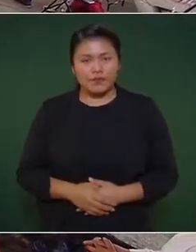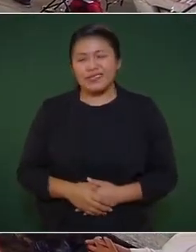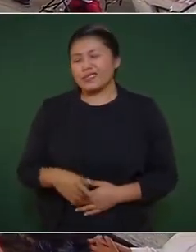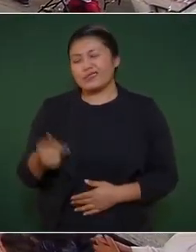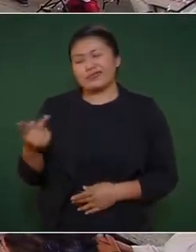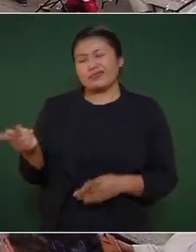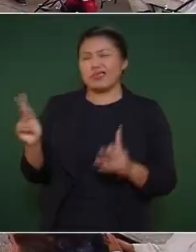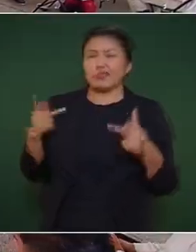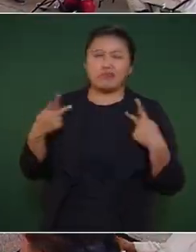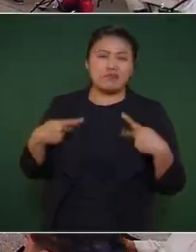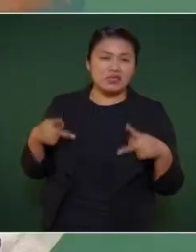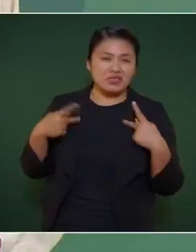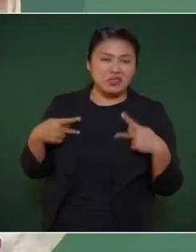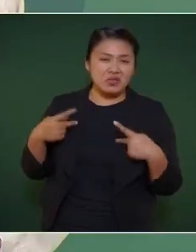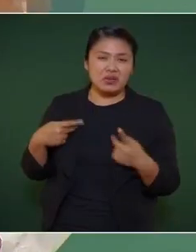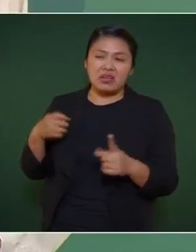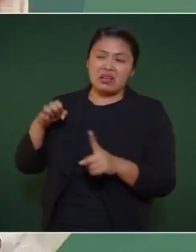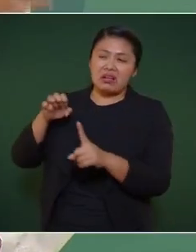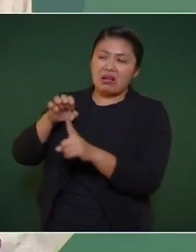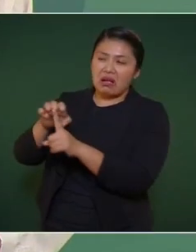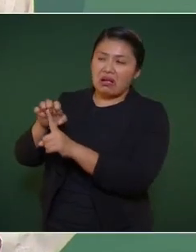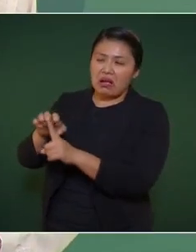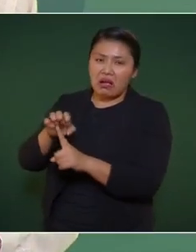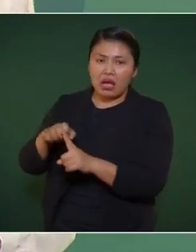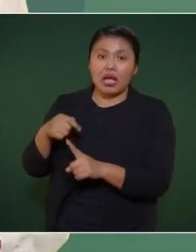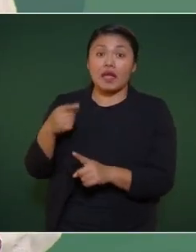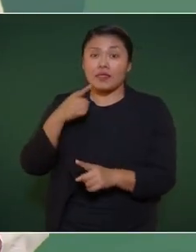engañan diciendo de que está muy